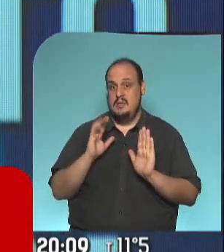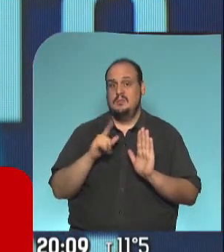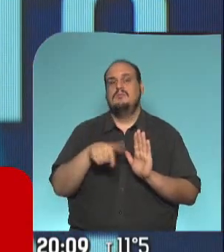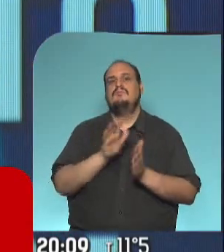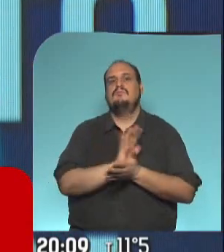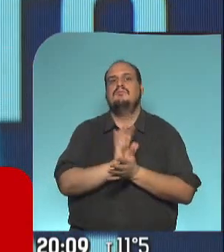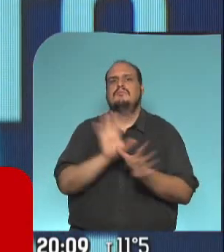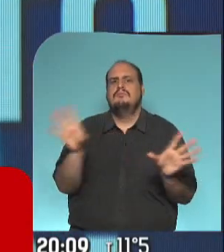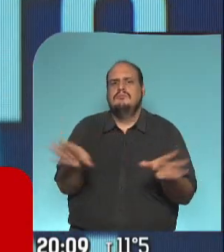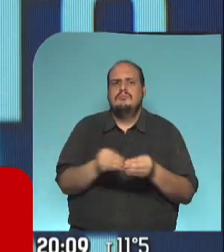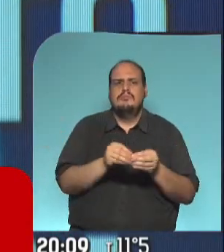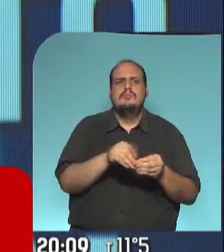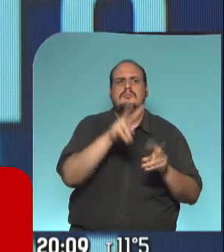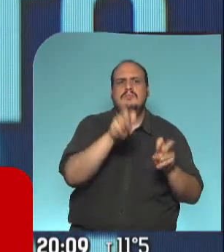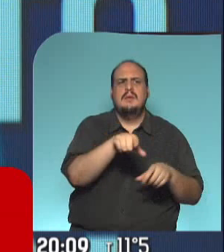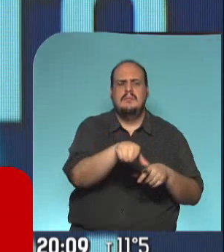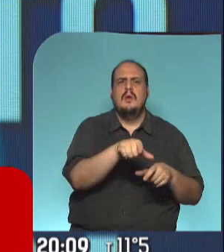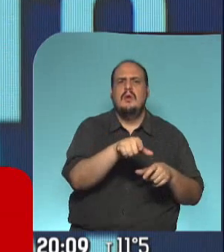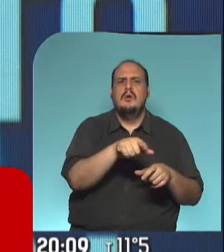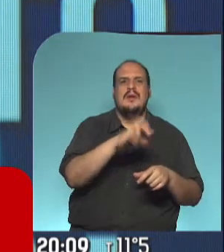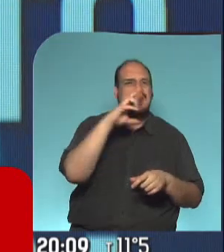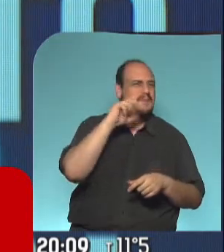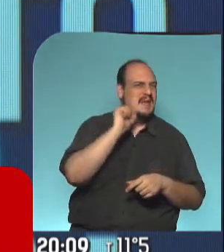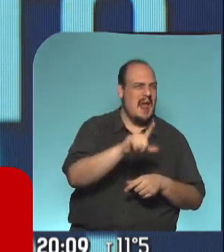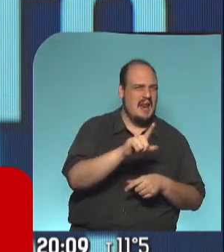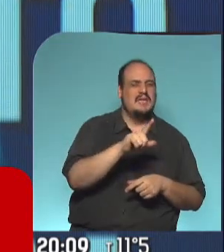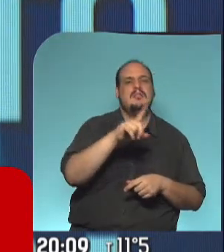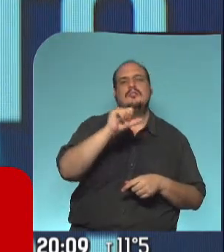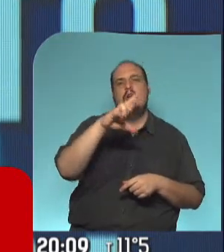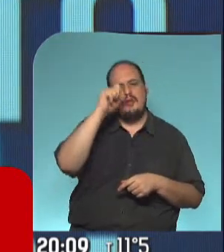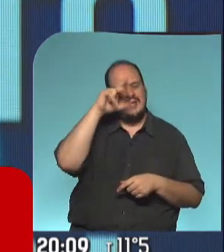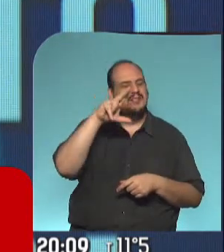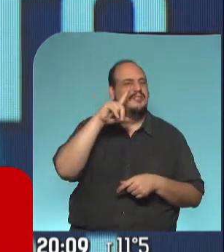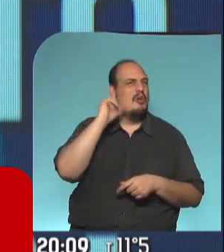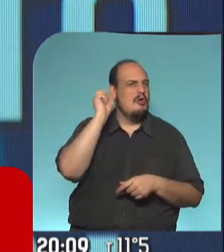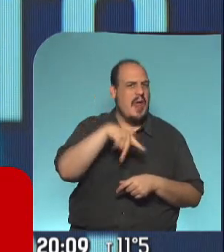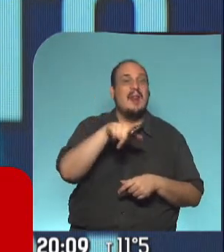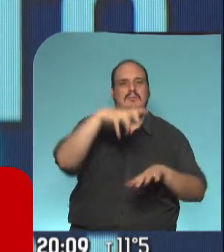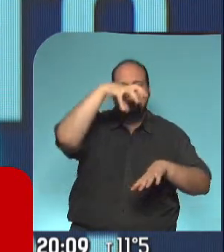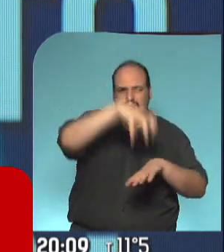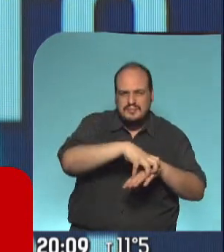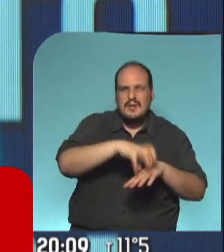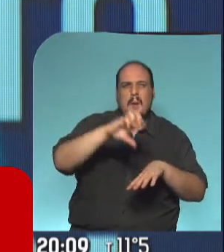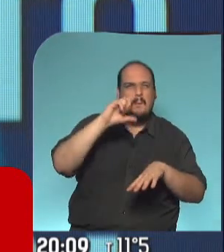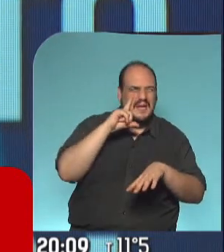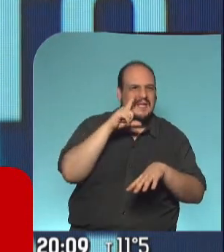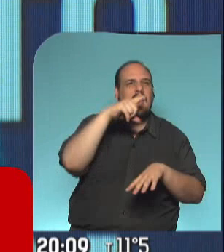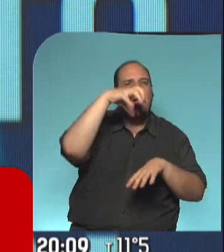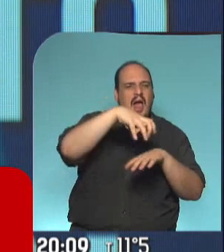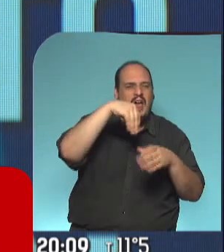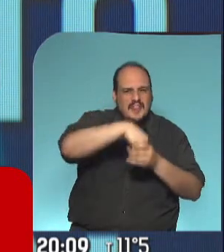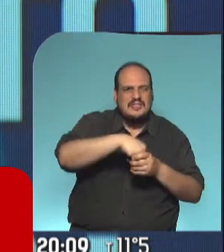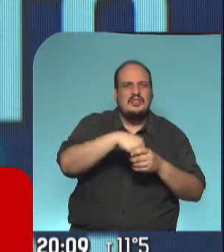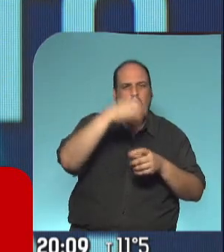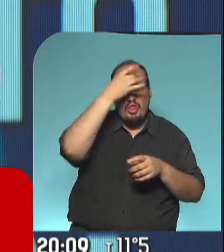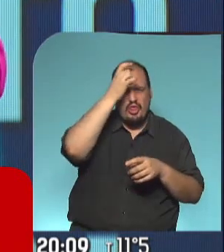fusión, en concreto, del Fuero Criminal y Correccional Federal, o sea, Comodoro Pi, los 12 juzgados que funcionan en Comodoro Pi, y el Fuero